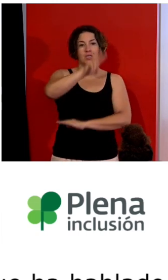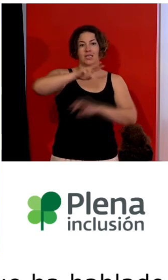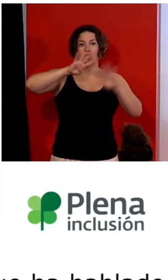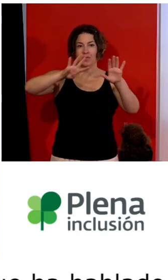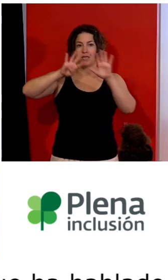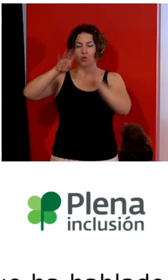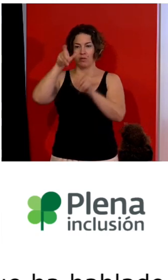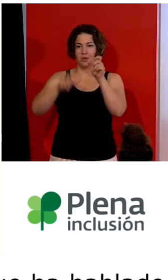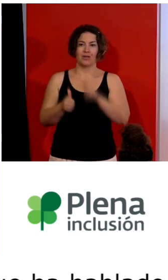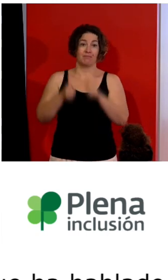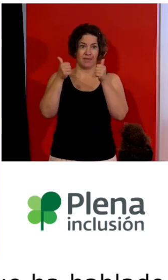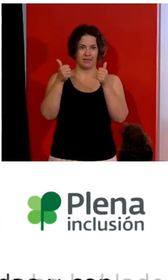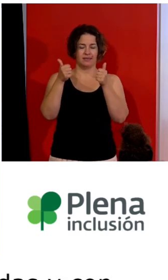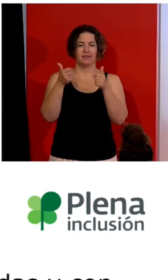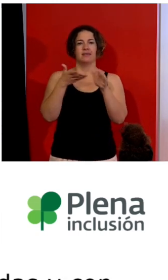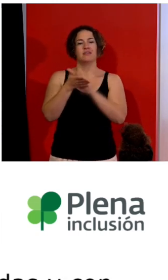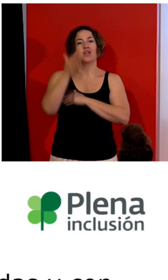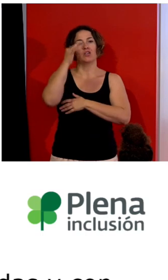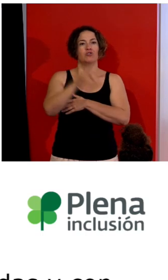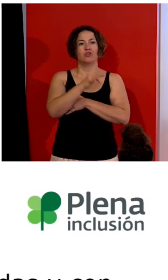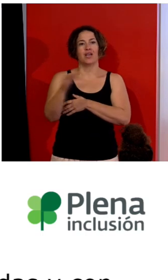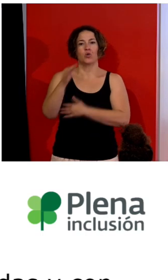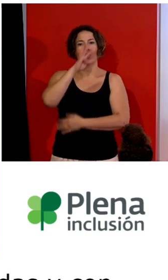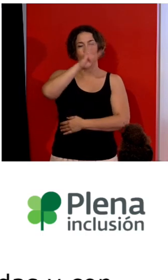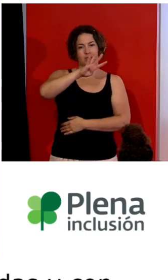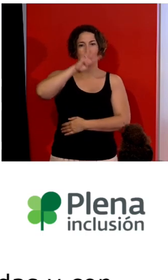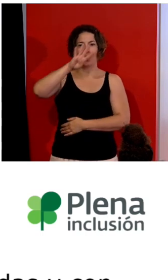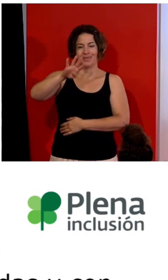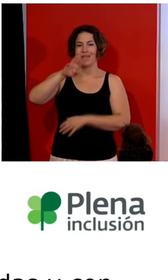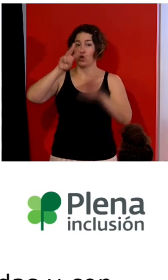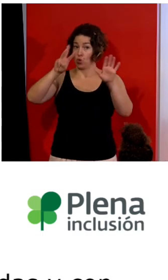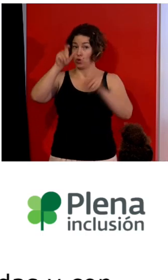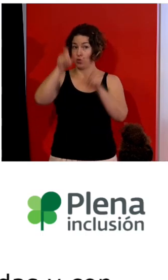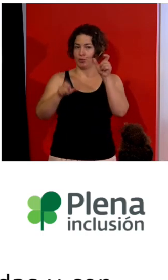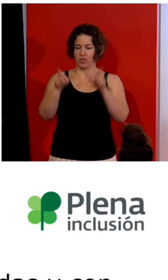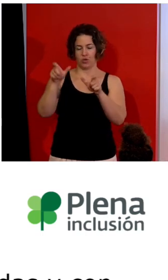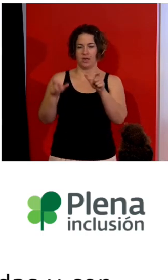299 personas más, con lo cual alcanzaremos un total de 448 personas